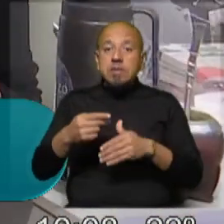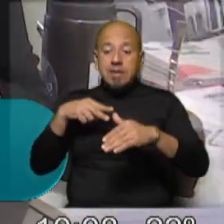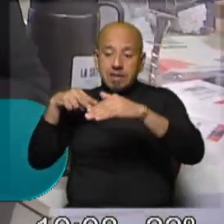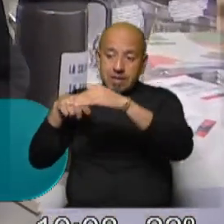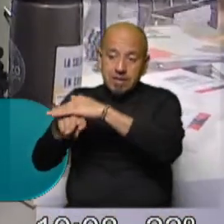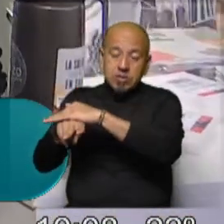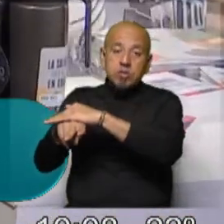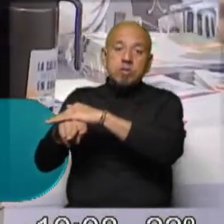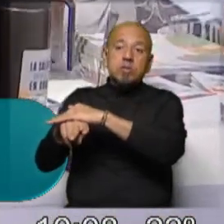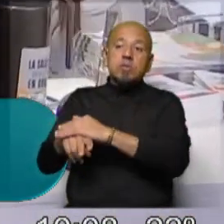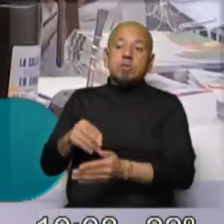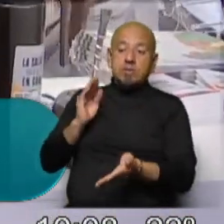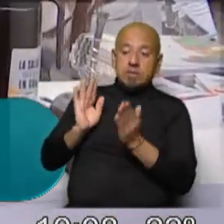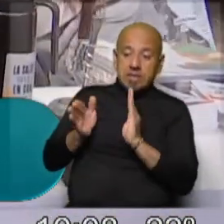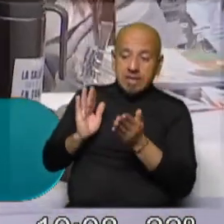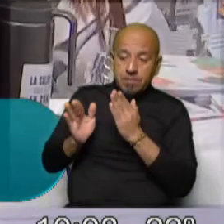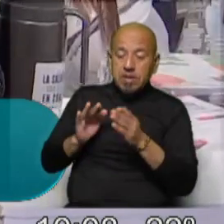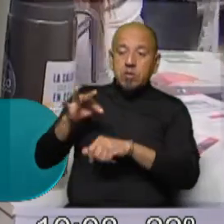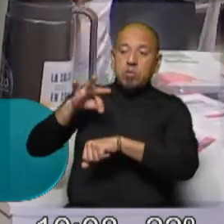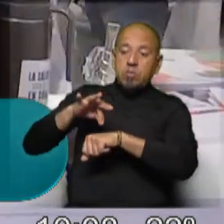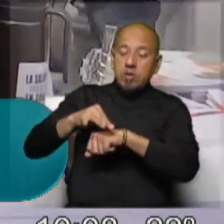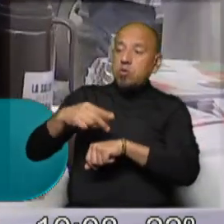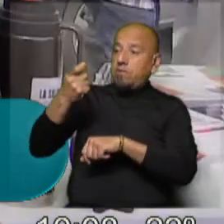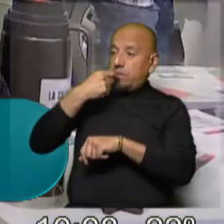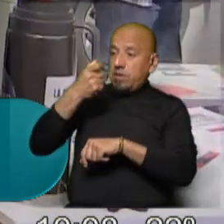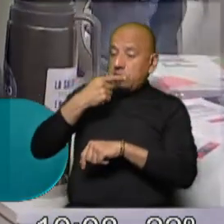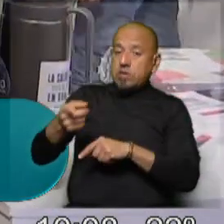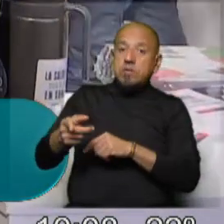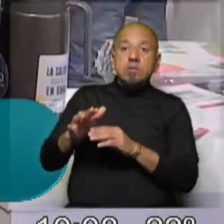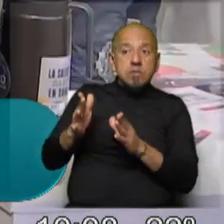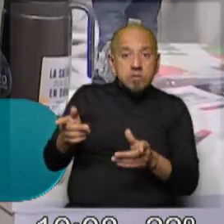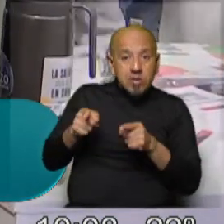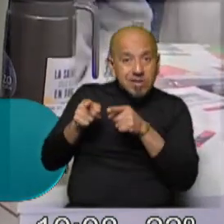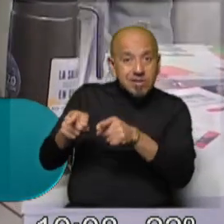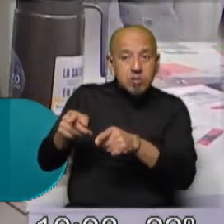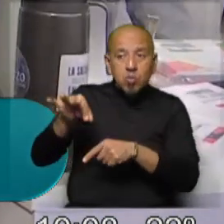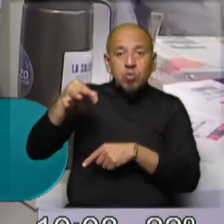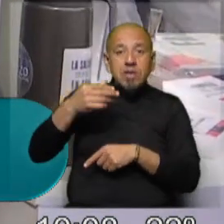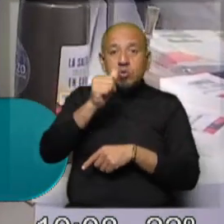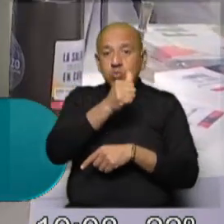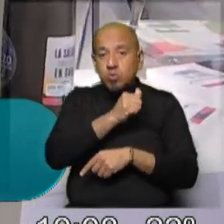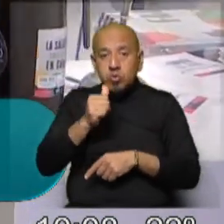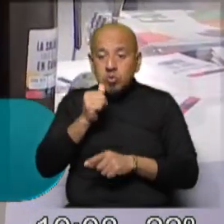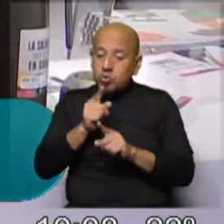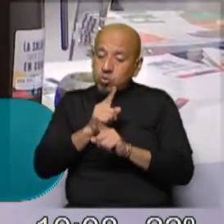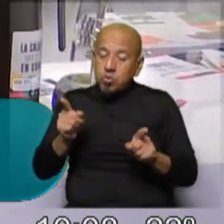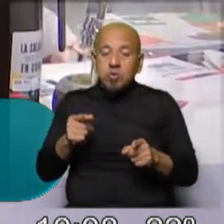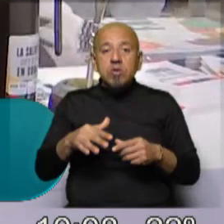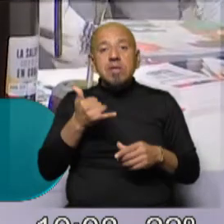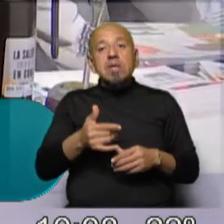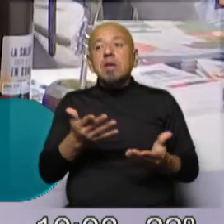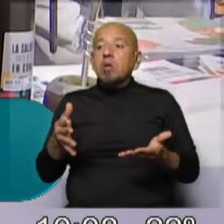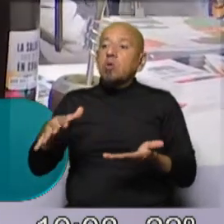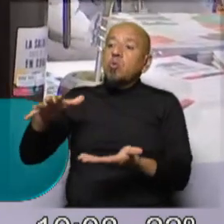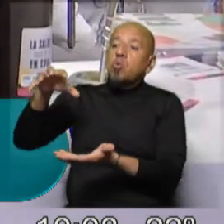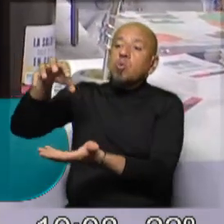y el tratamiento médico y farmacológico no es la única respuesta. La respuesta es tener espacios comunitarios donde